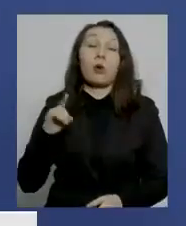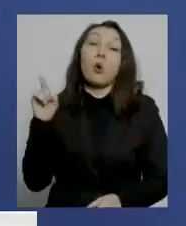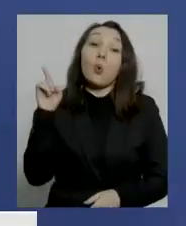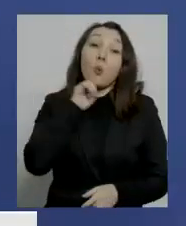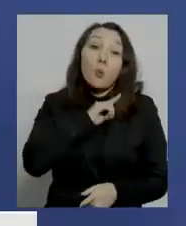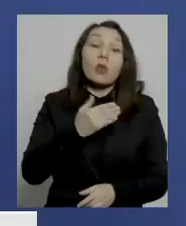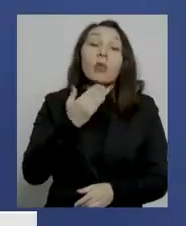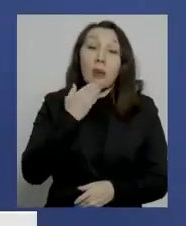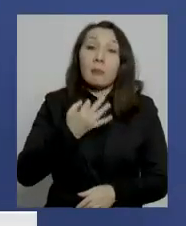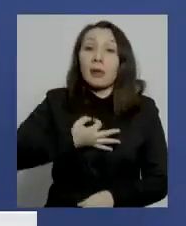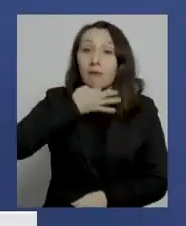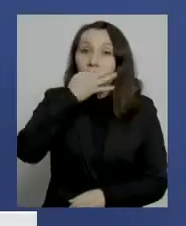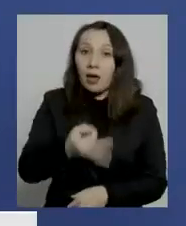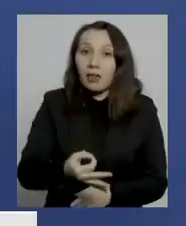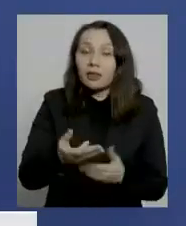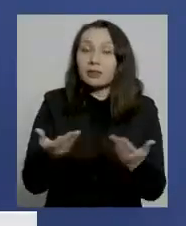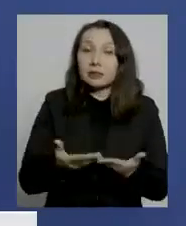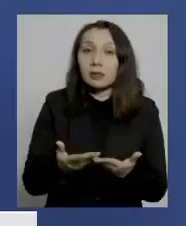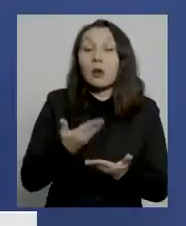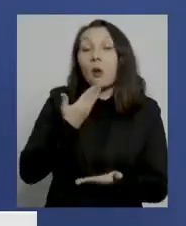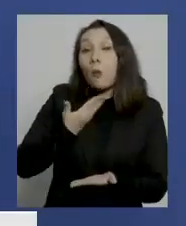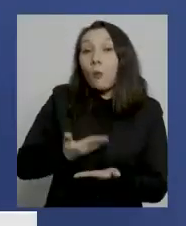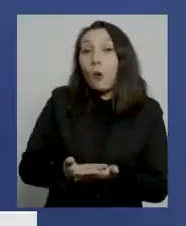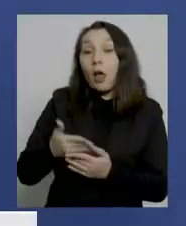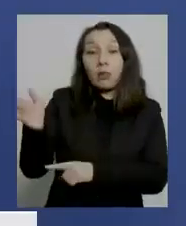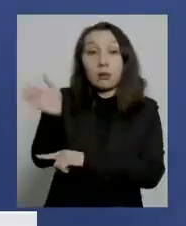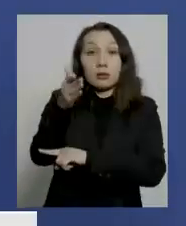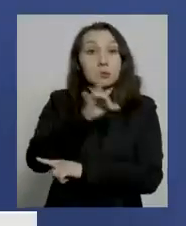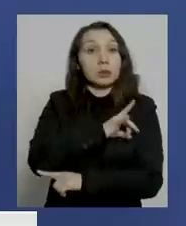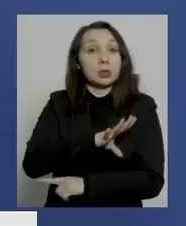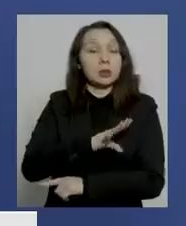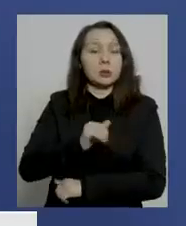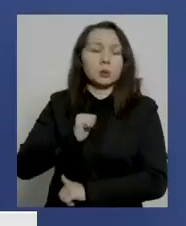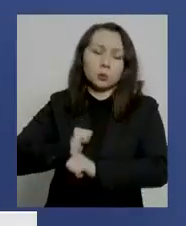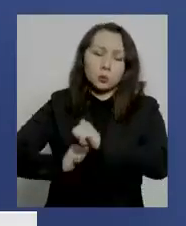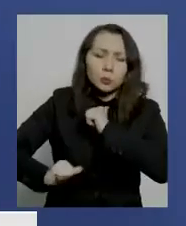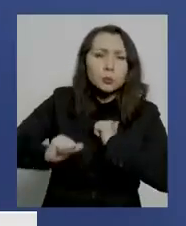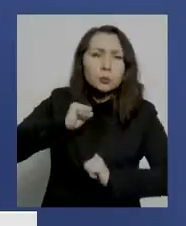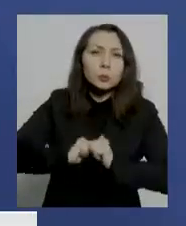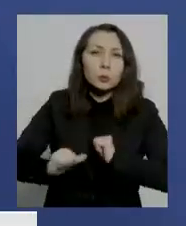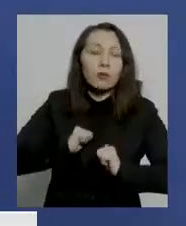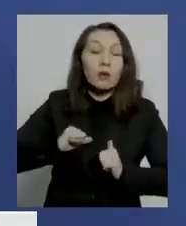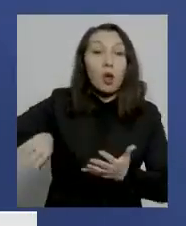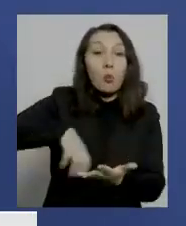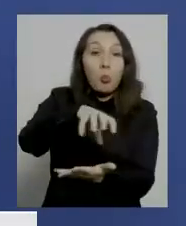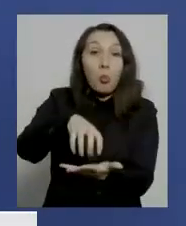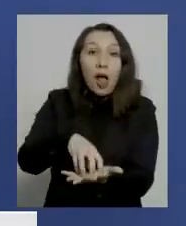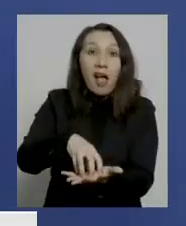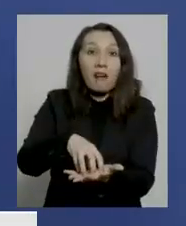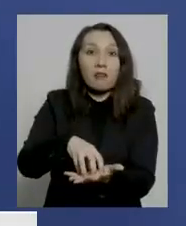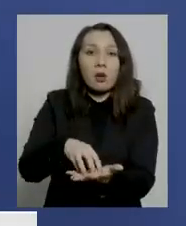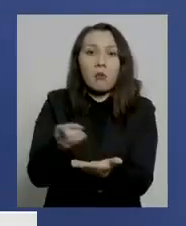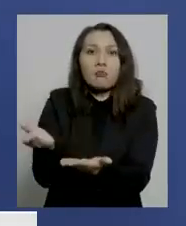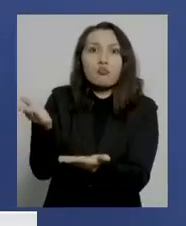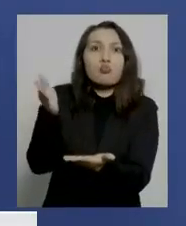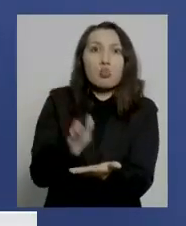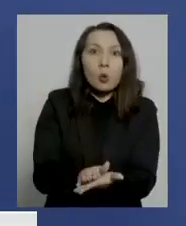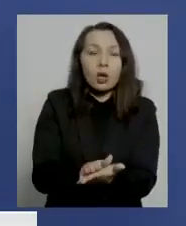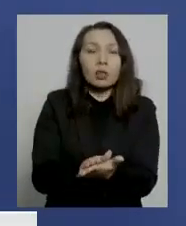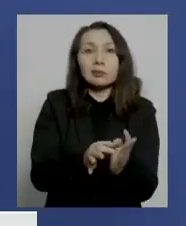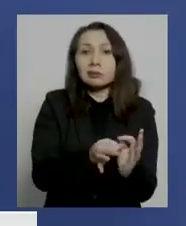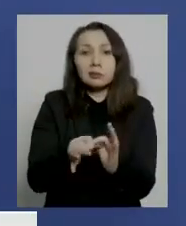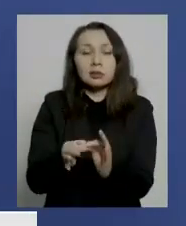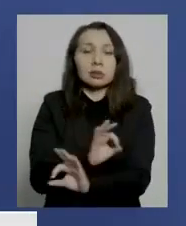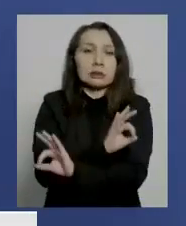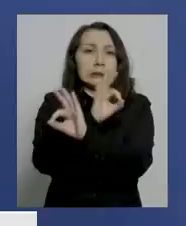último, también señalar que cuando la patria sufre y su pueblo muere, no